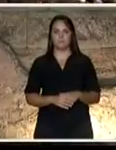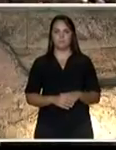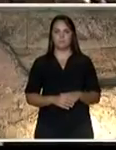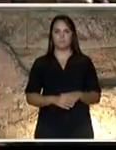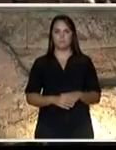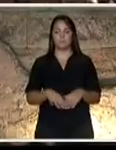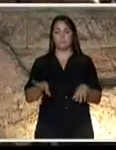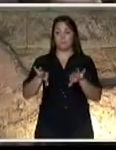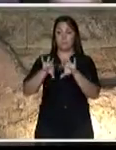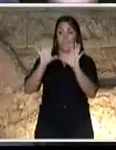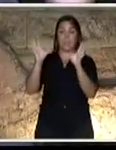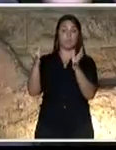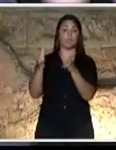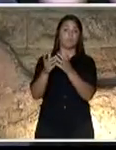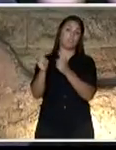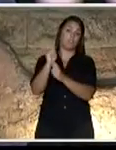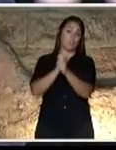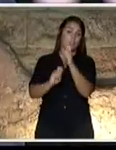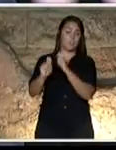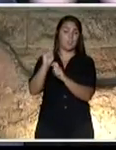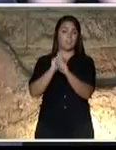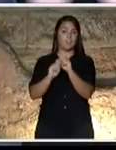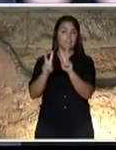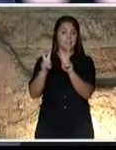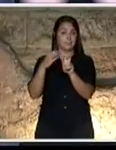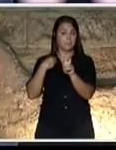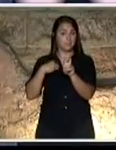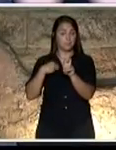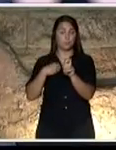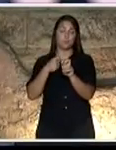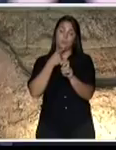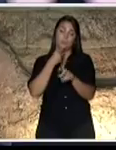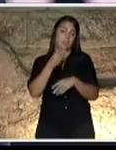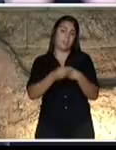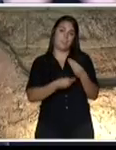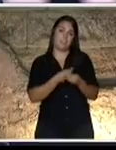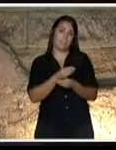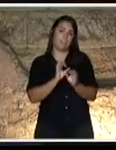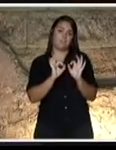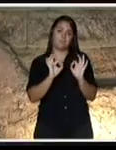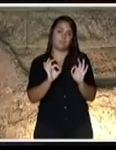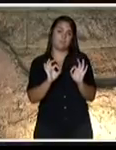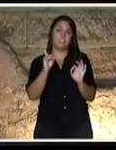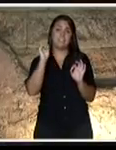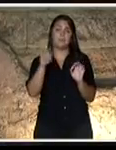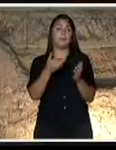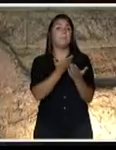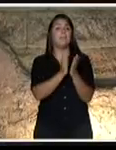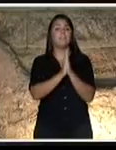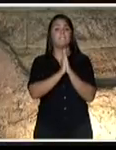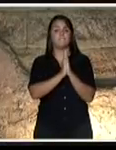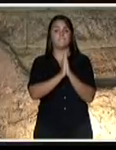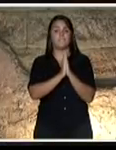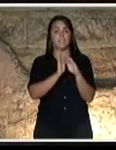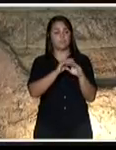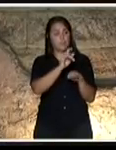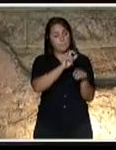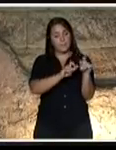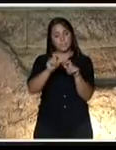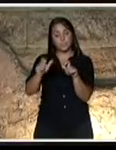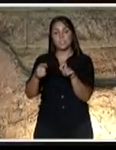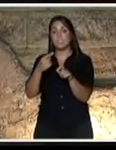Procedente del mundo asociativo de la migración, no puedo por menos que hacer un canto y súplica por tanta gente que sin